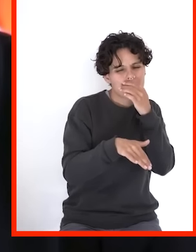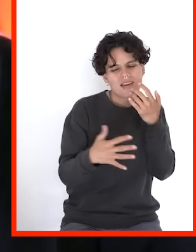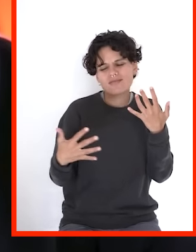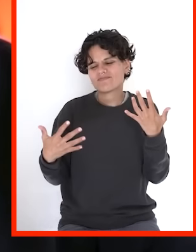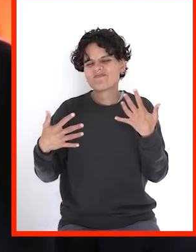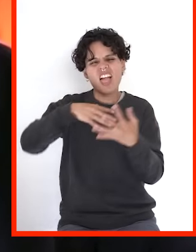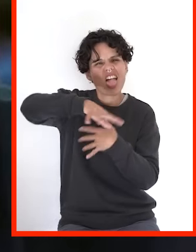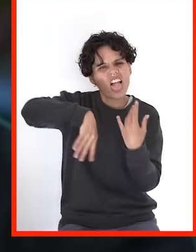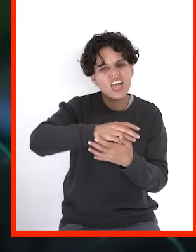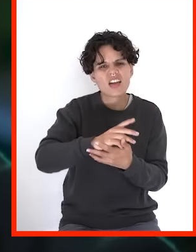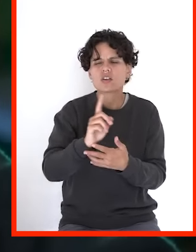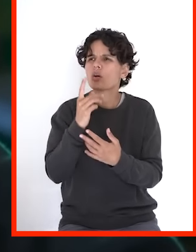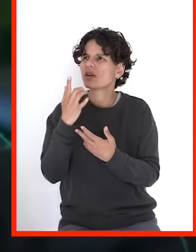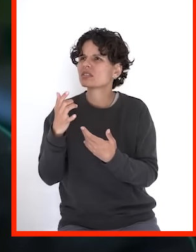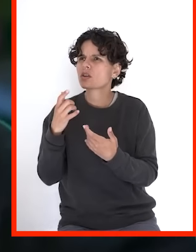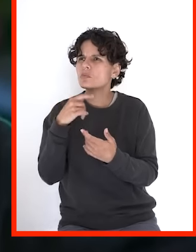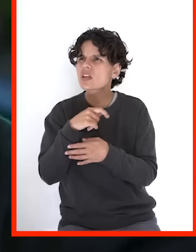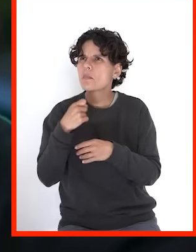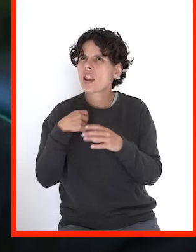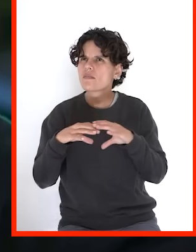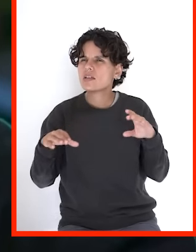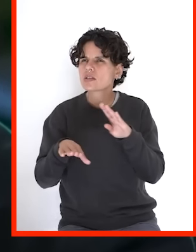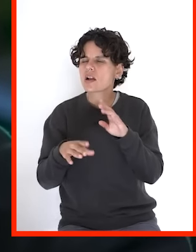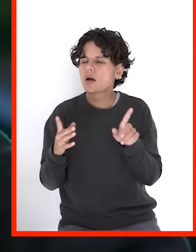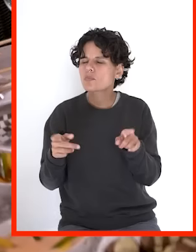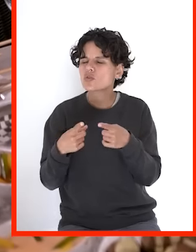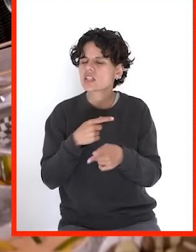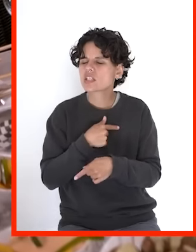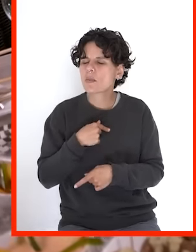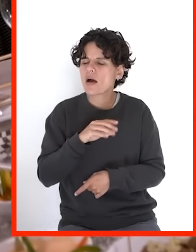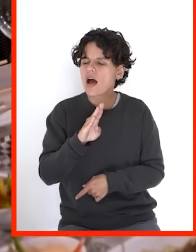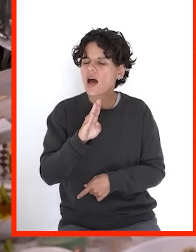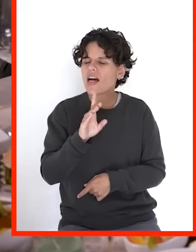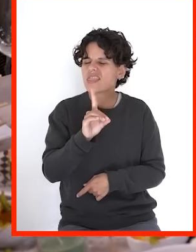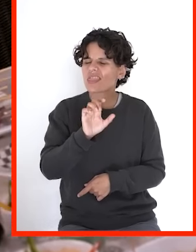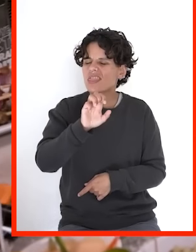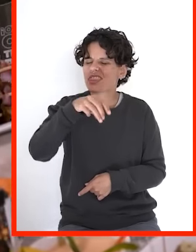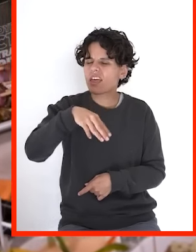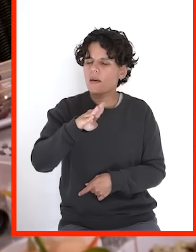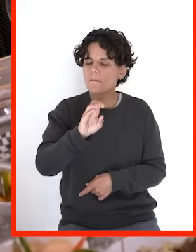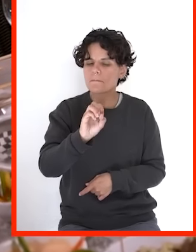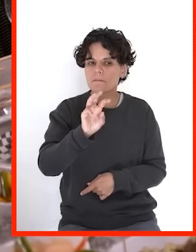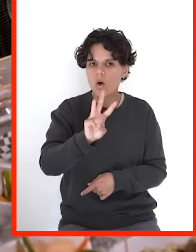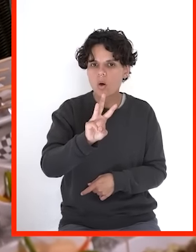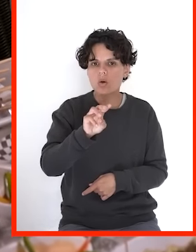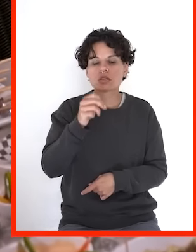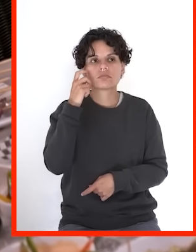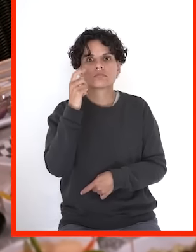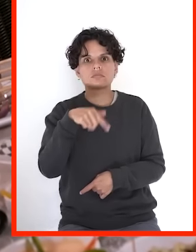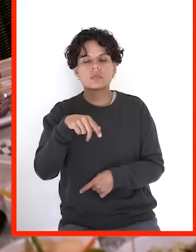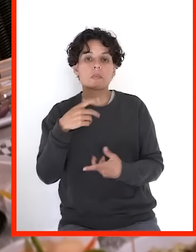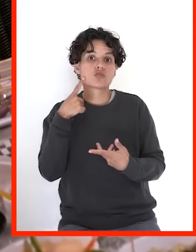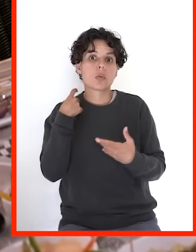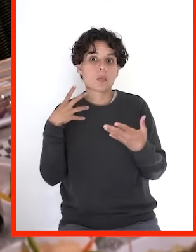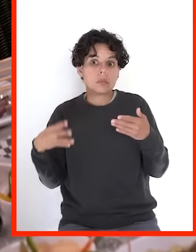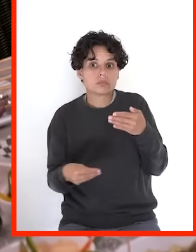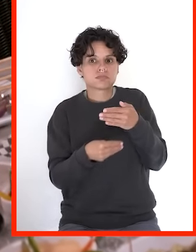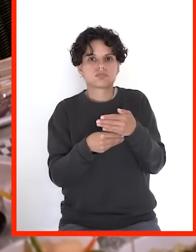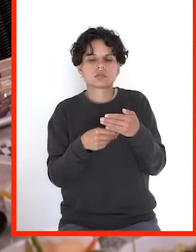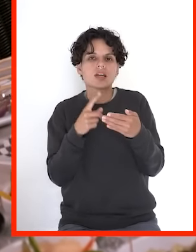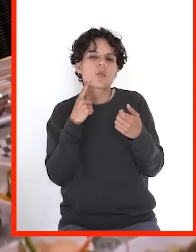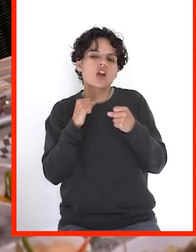un dembow. Claro, sí. Y es como que chucha. Se vendieron o nos van a criticar. Y